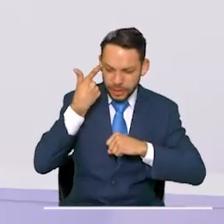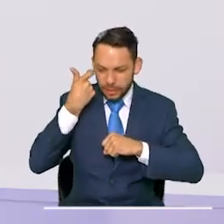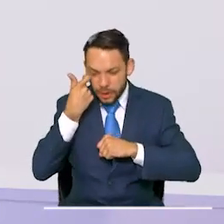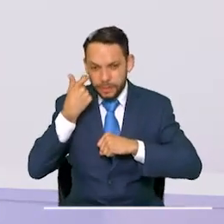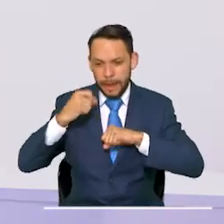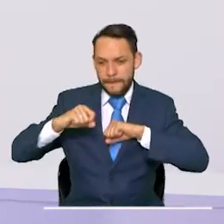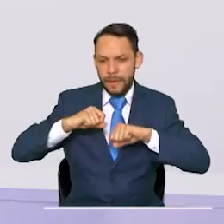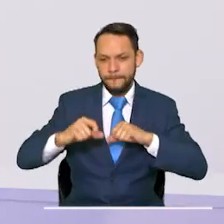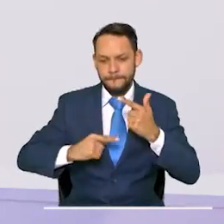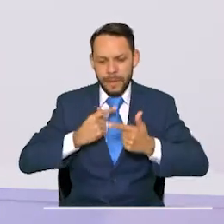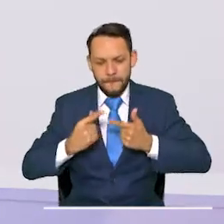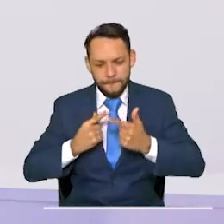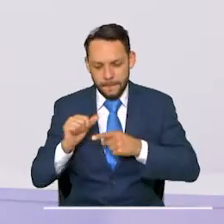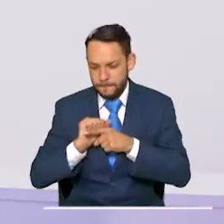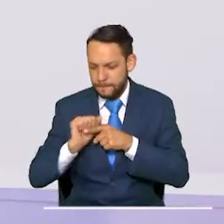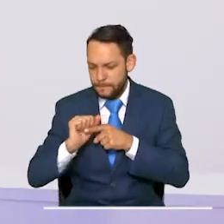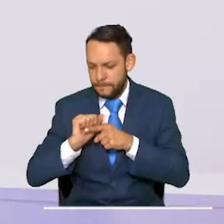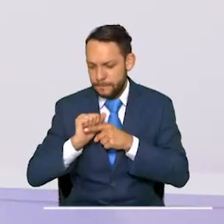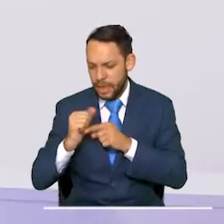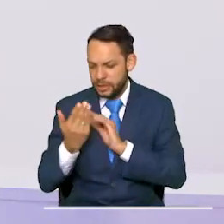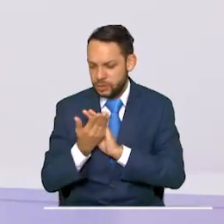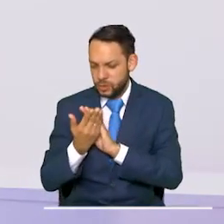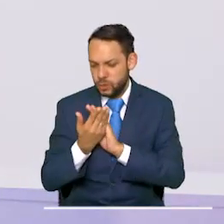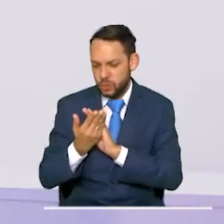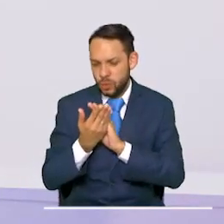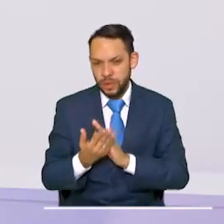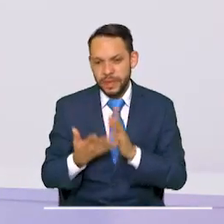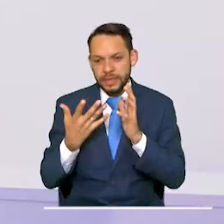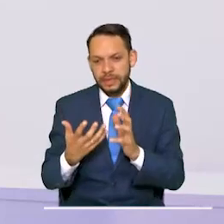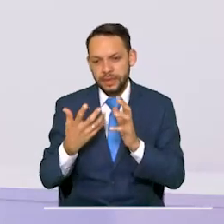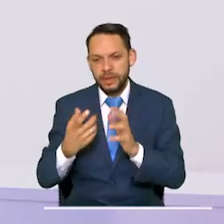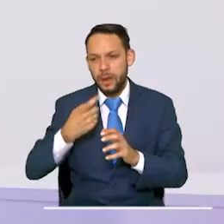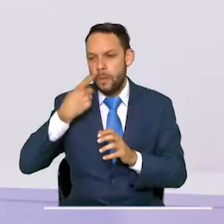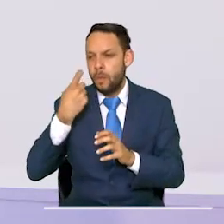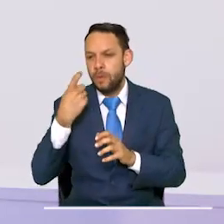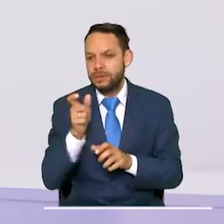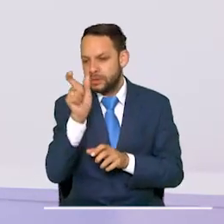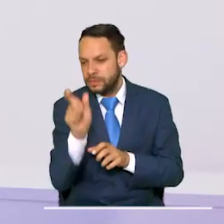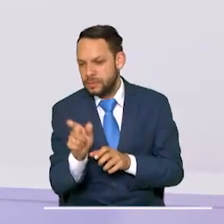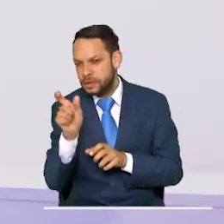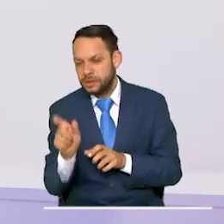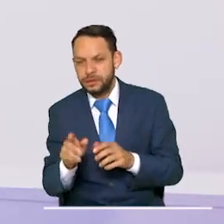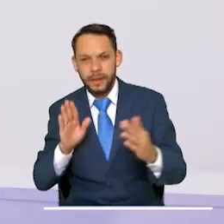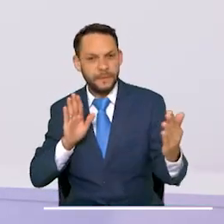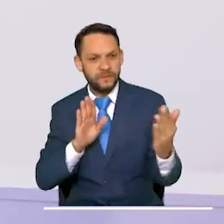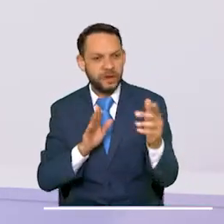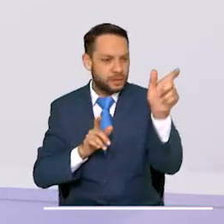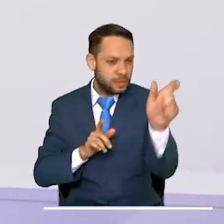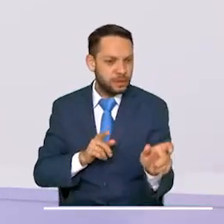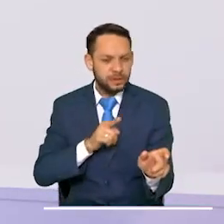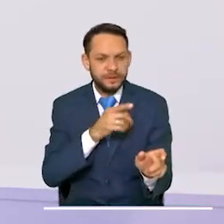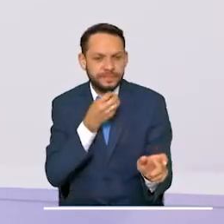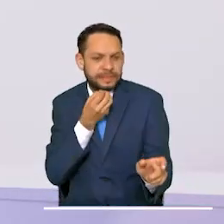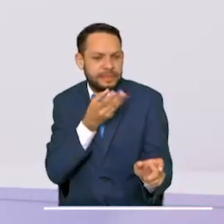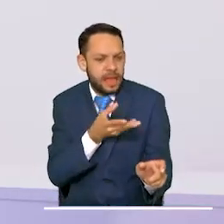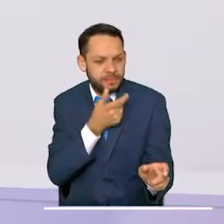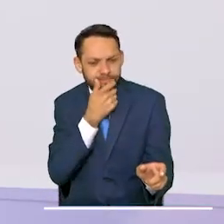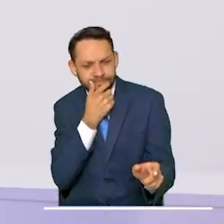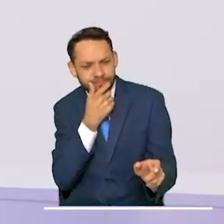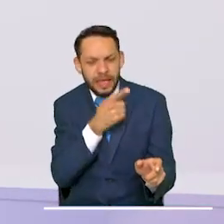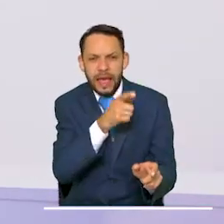nuestra consulta en Parque de Salud, es como ver ese ser humano que tenemos al frente como un individuo